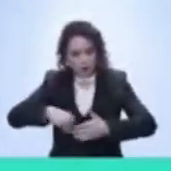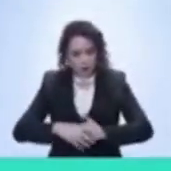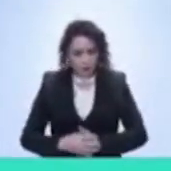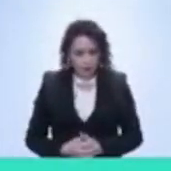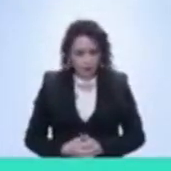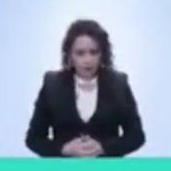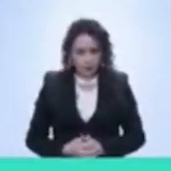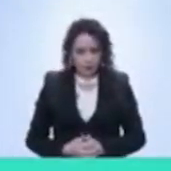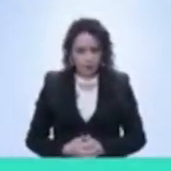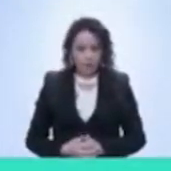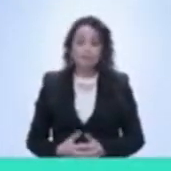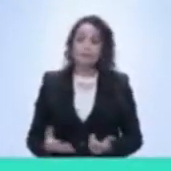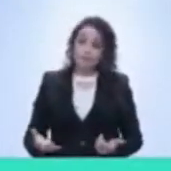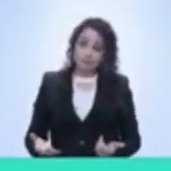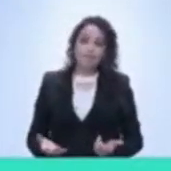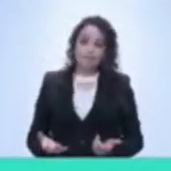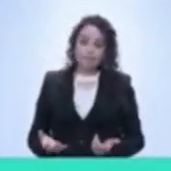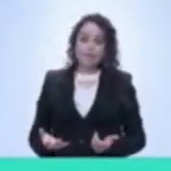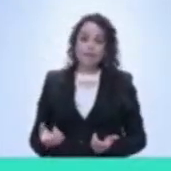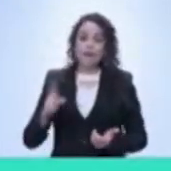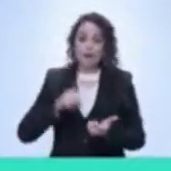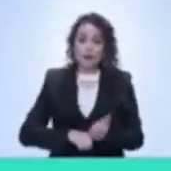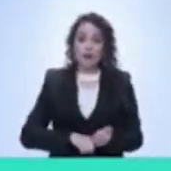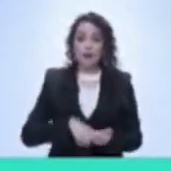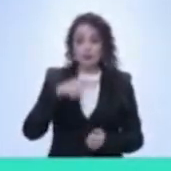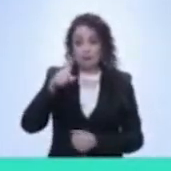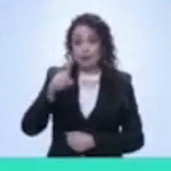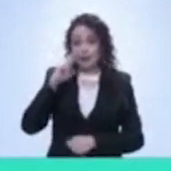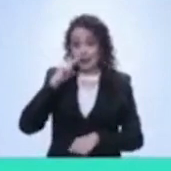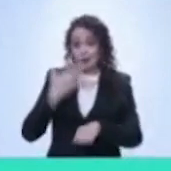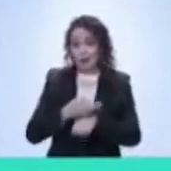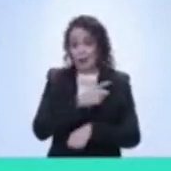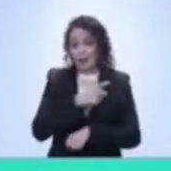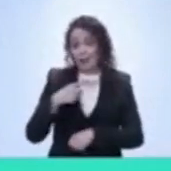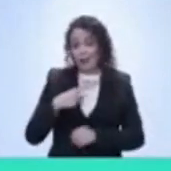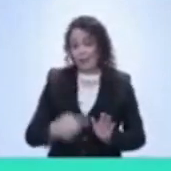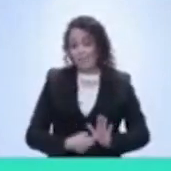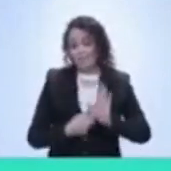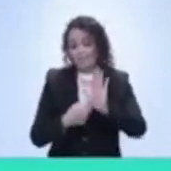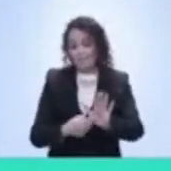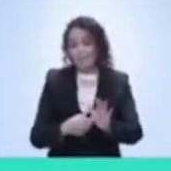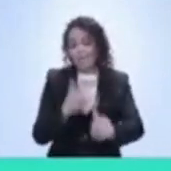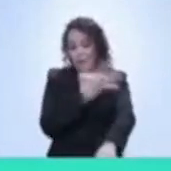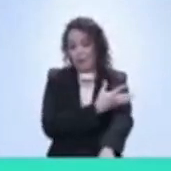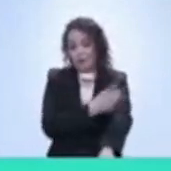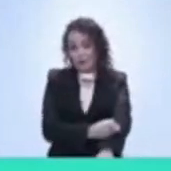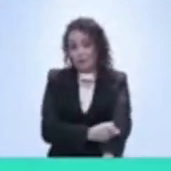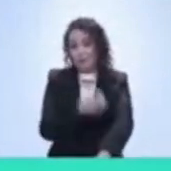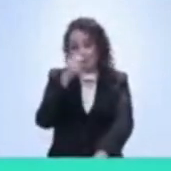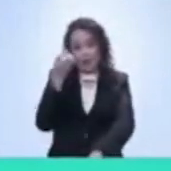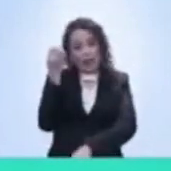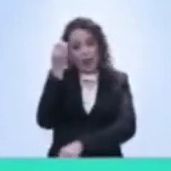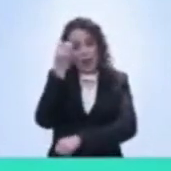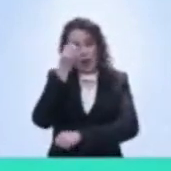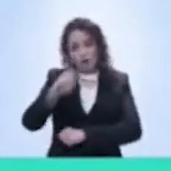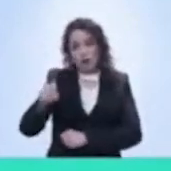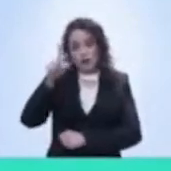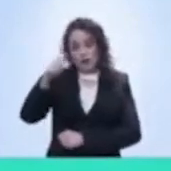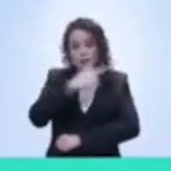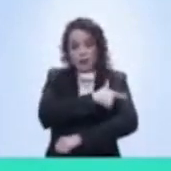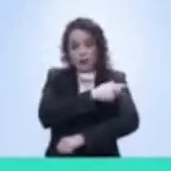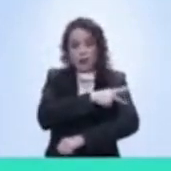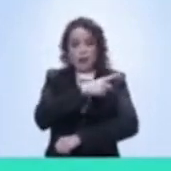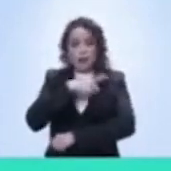que evidentemente siendo además una obligación de transparencia pues el sujeto obligado debe entregar esa información en